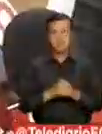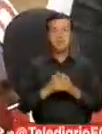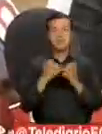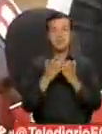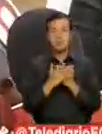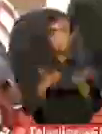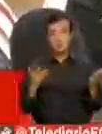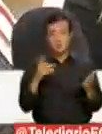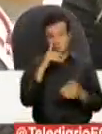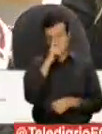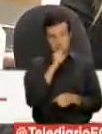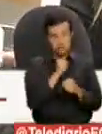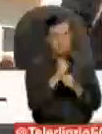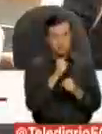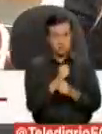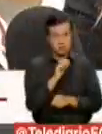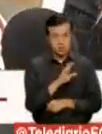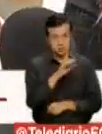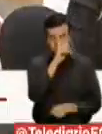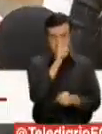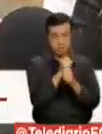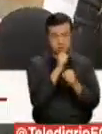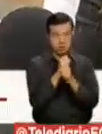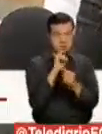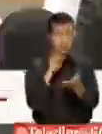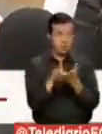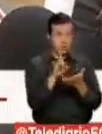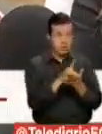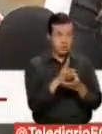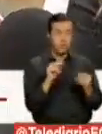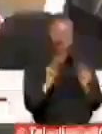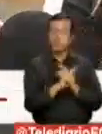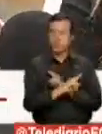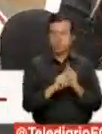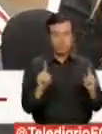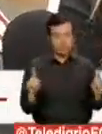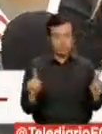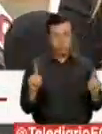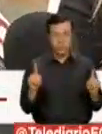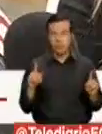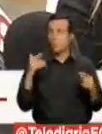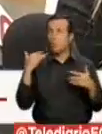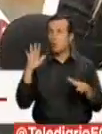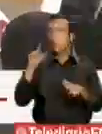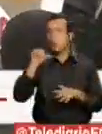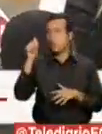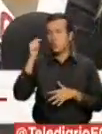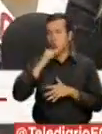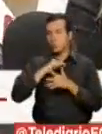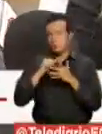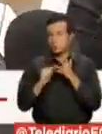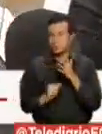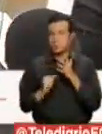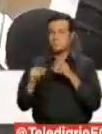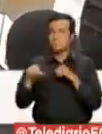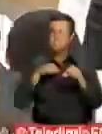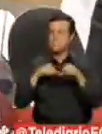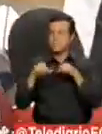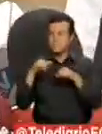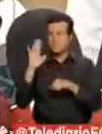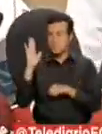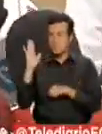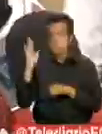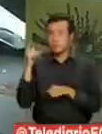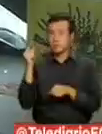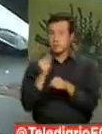pues, no es que salga el obrero que está en el poste, en la línea, sino que, digamos, cualquier exceso que exista en la parte administrativa, sobre todo a